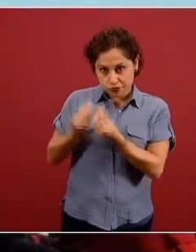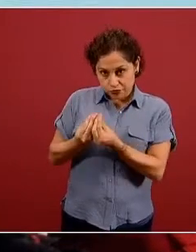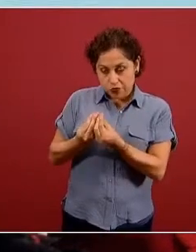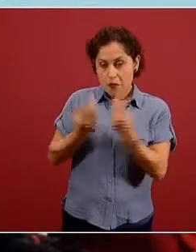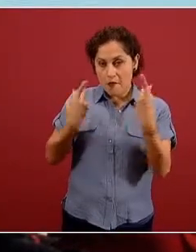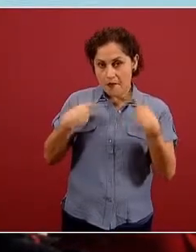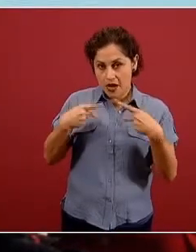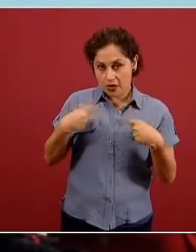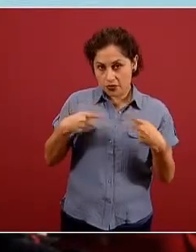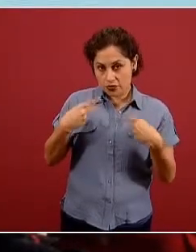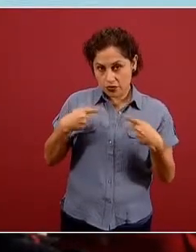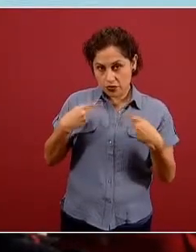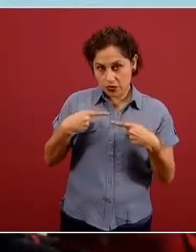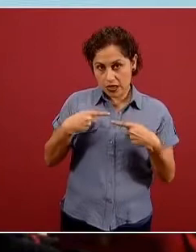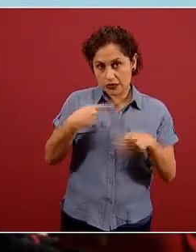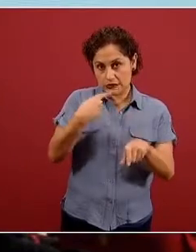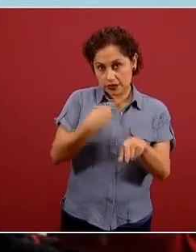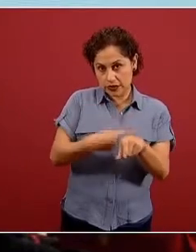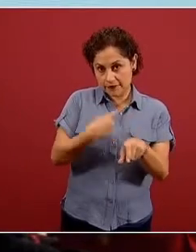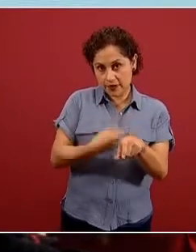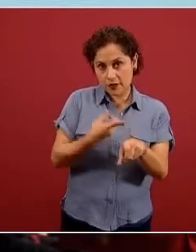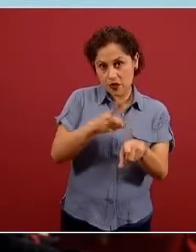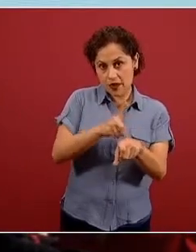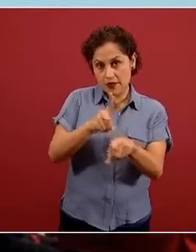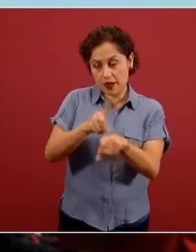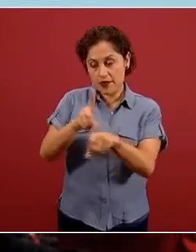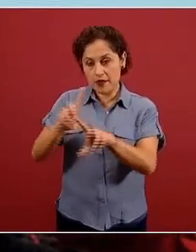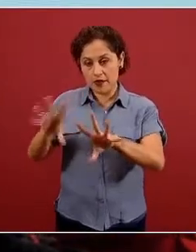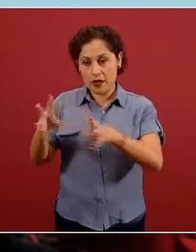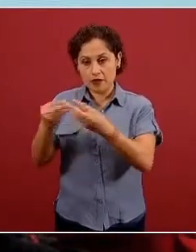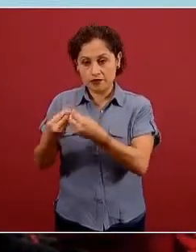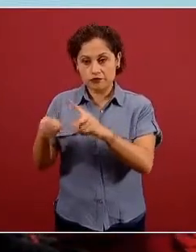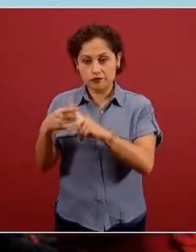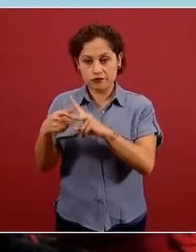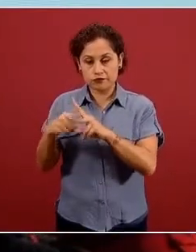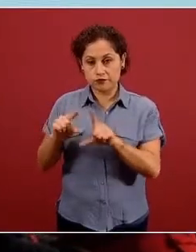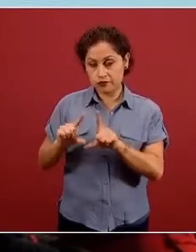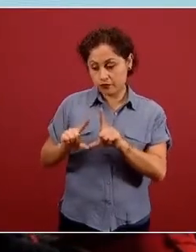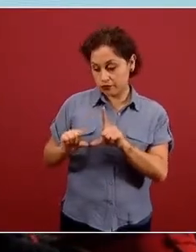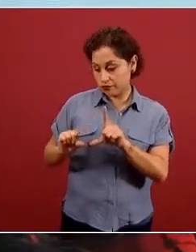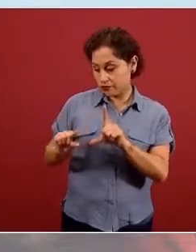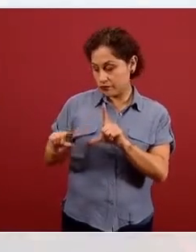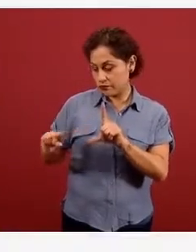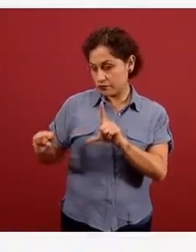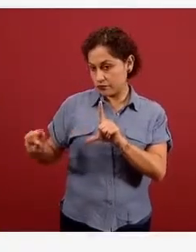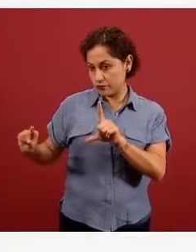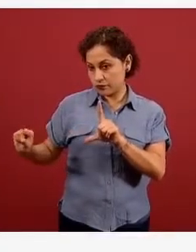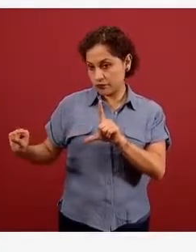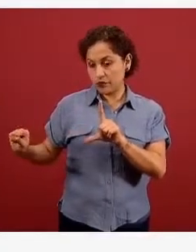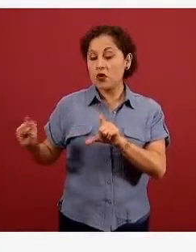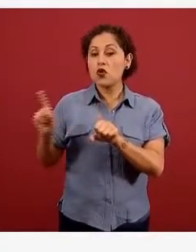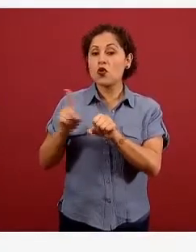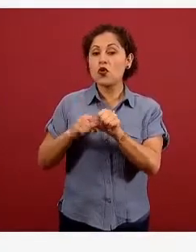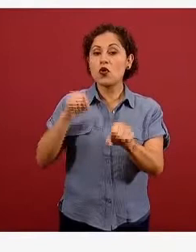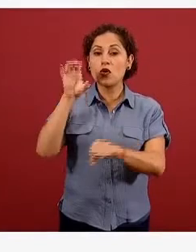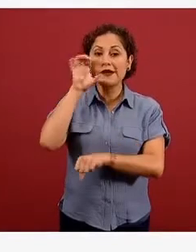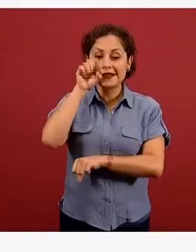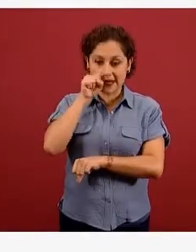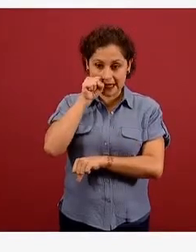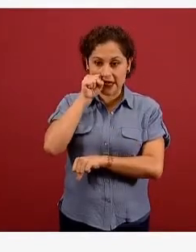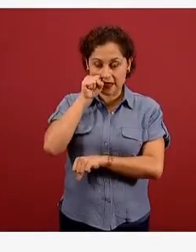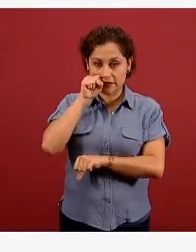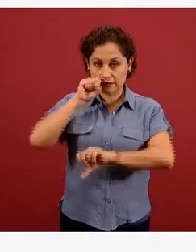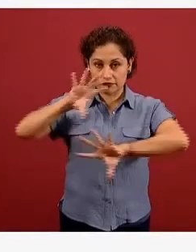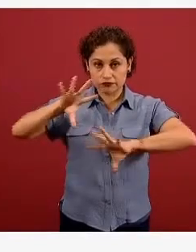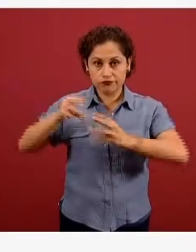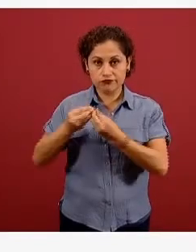que se presentan cada día están representados en las barras anaranjadas, y estos se van